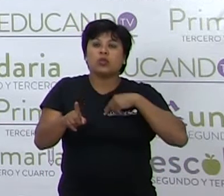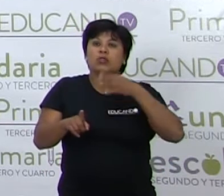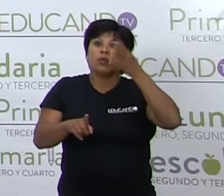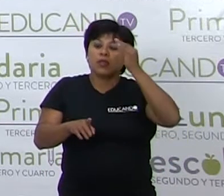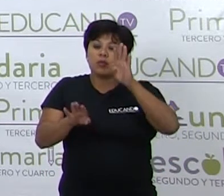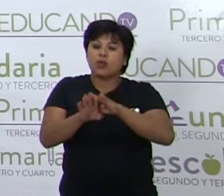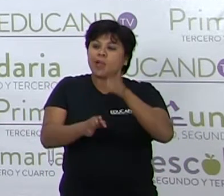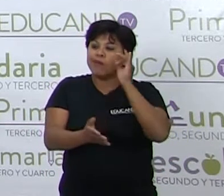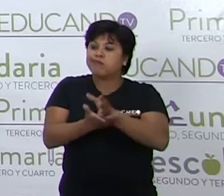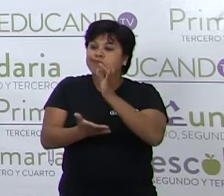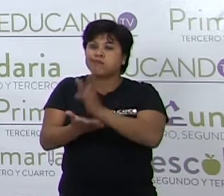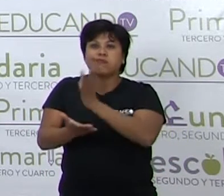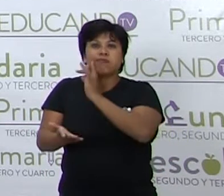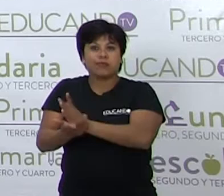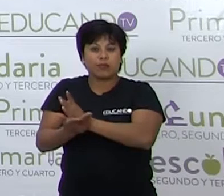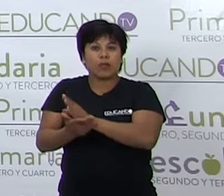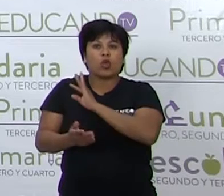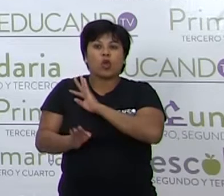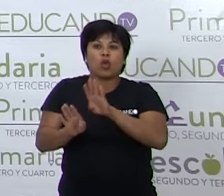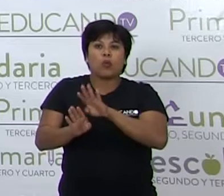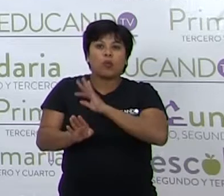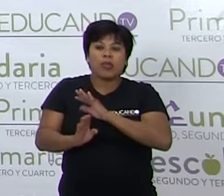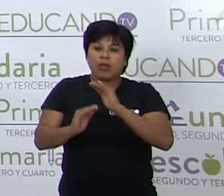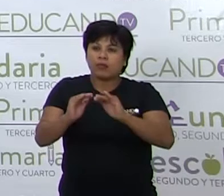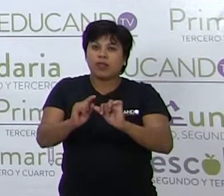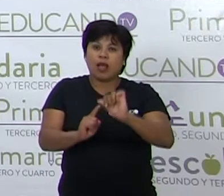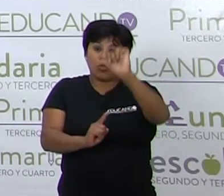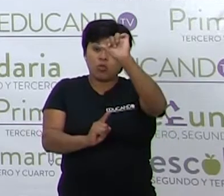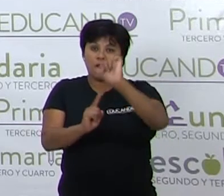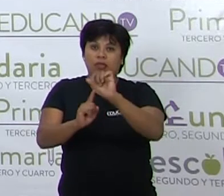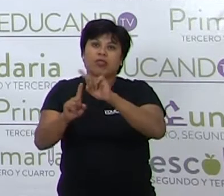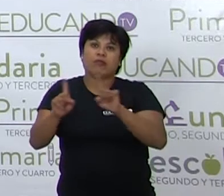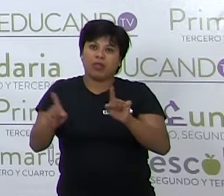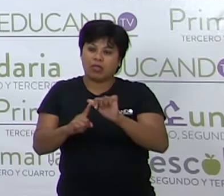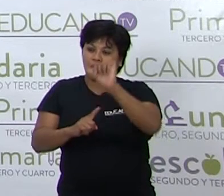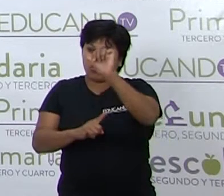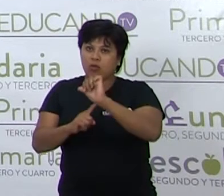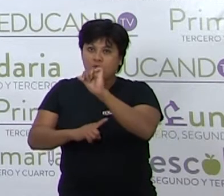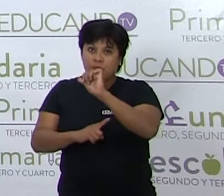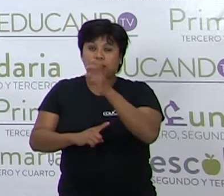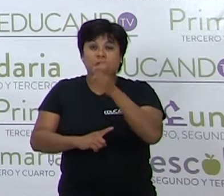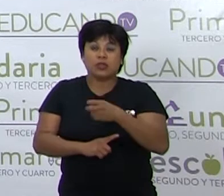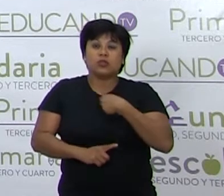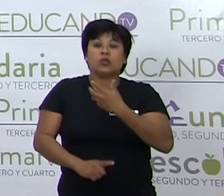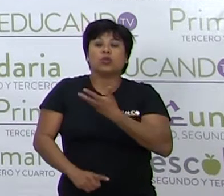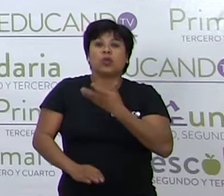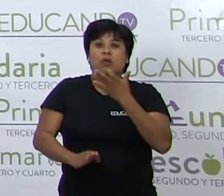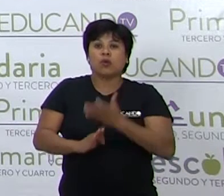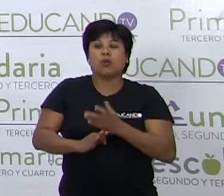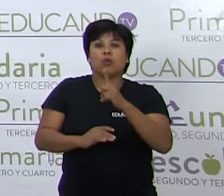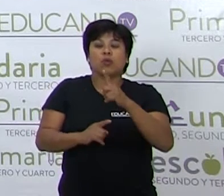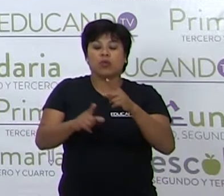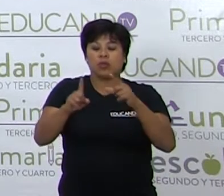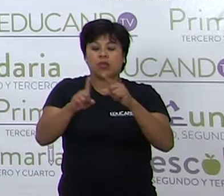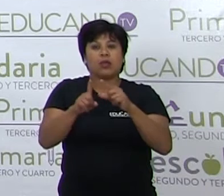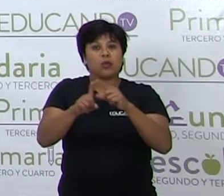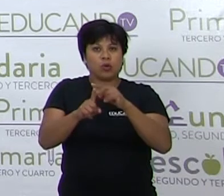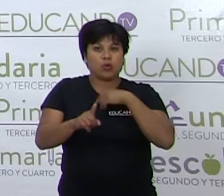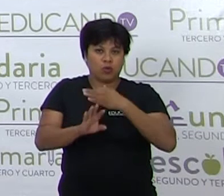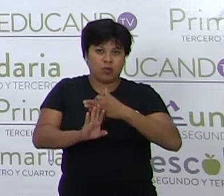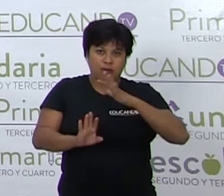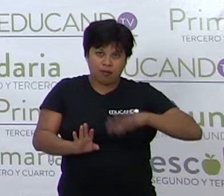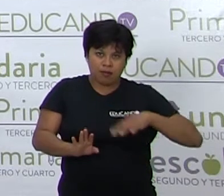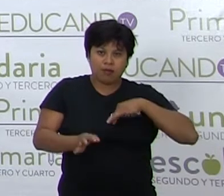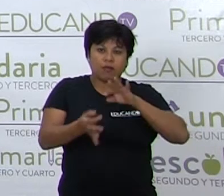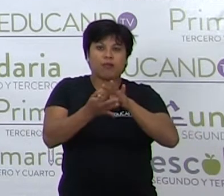identificar o ubicar las alturas de los diferentes templos en este caso tengo un triángulo que ya habíamos nombrado también que